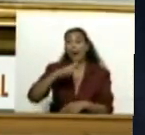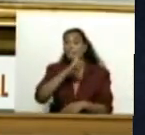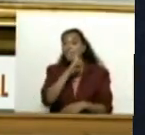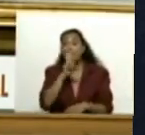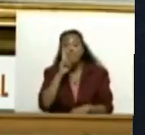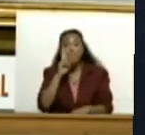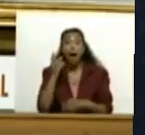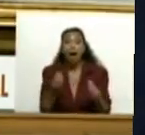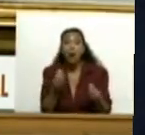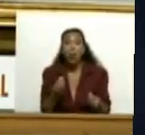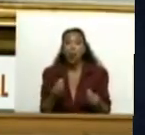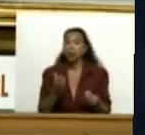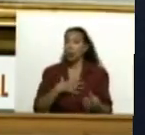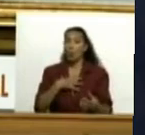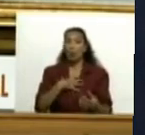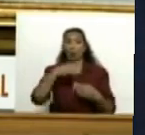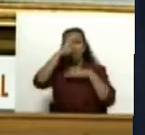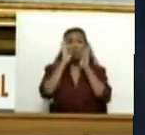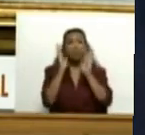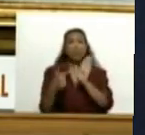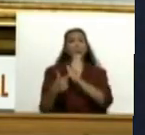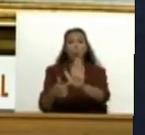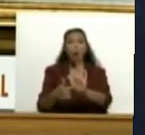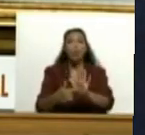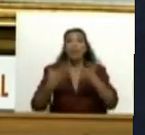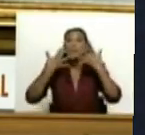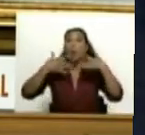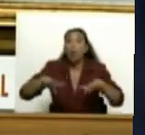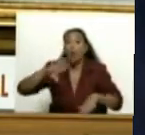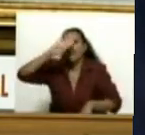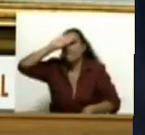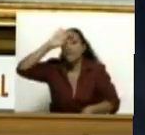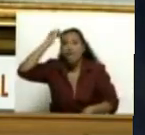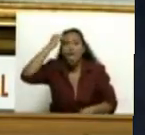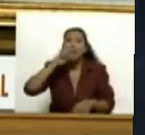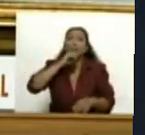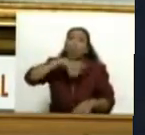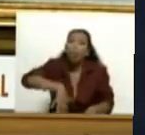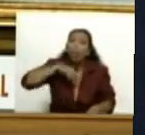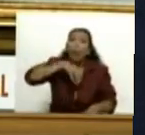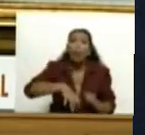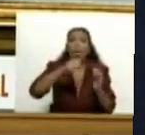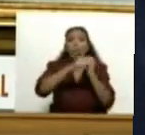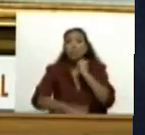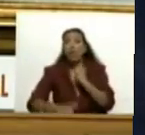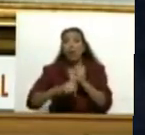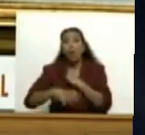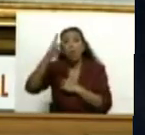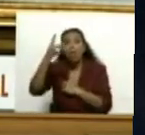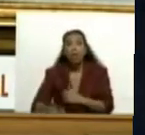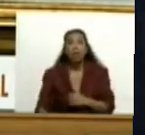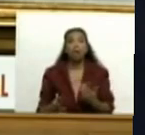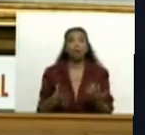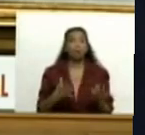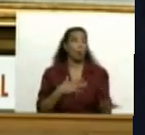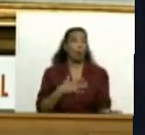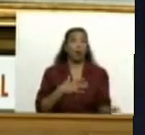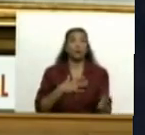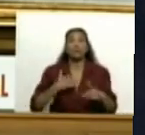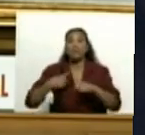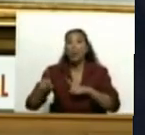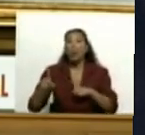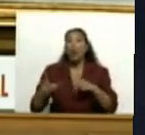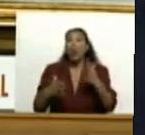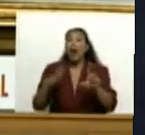comunidad. Politizar el caso de esta señora, este señor y su hija, queriendo decir que los medios